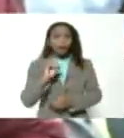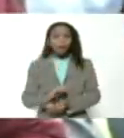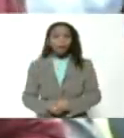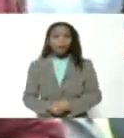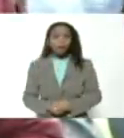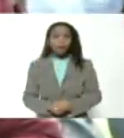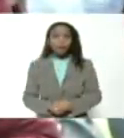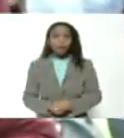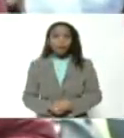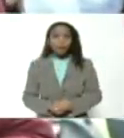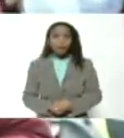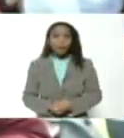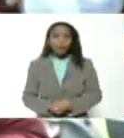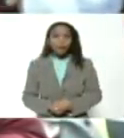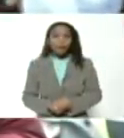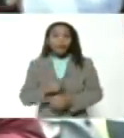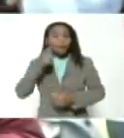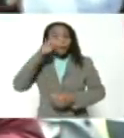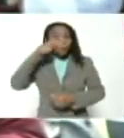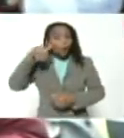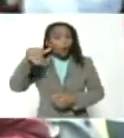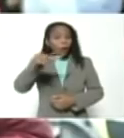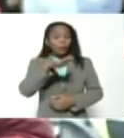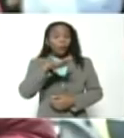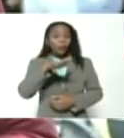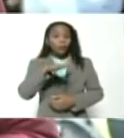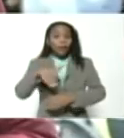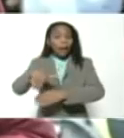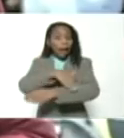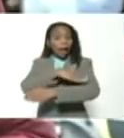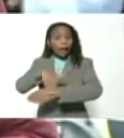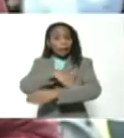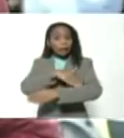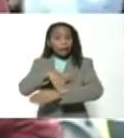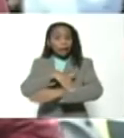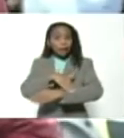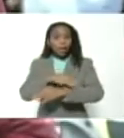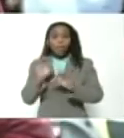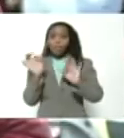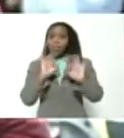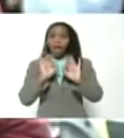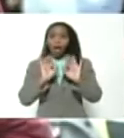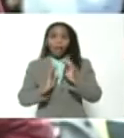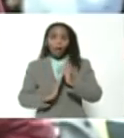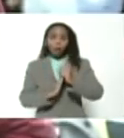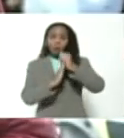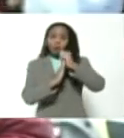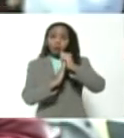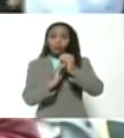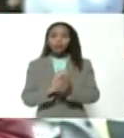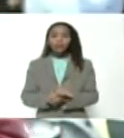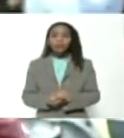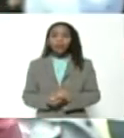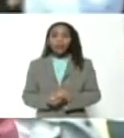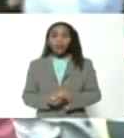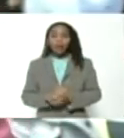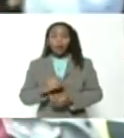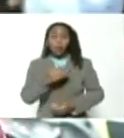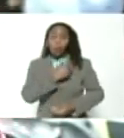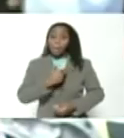toda Caracas, y el pueblo en la calle sin dirección alguna. Como dijo el presidente,